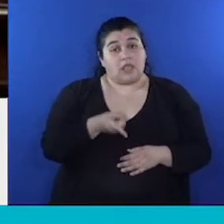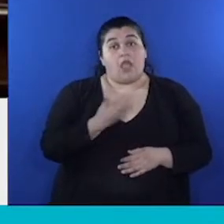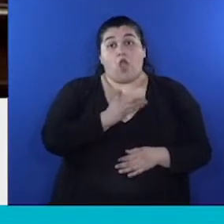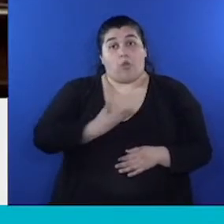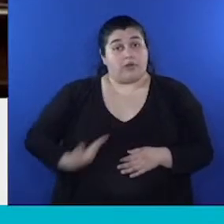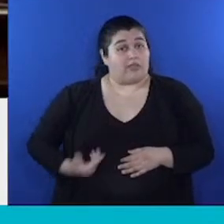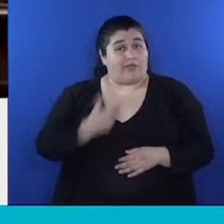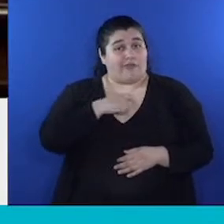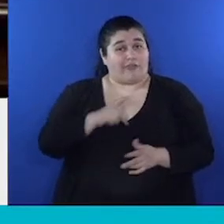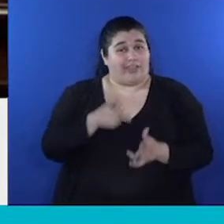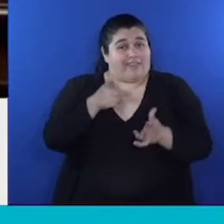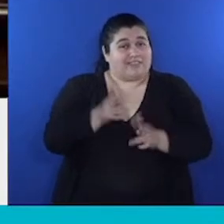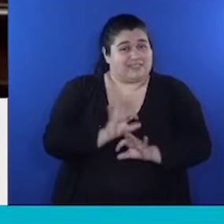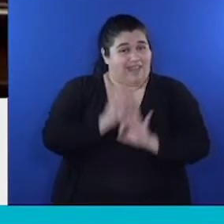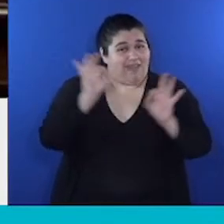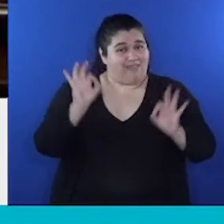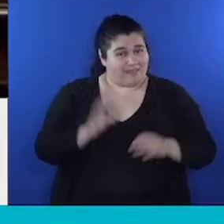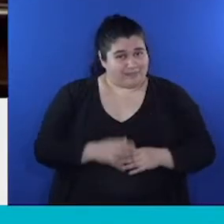declarar.